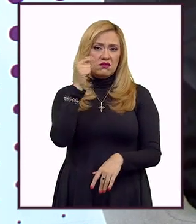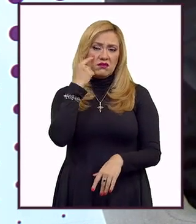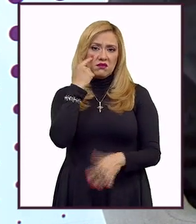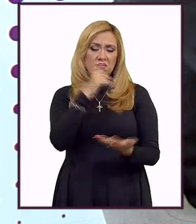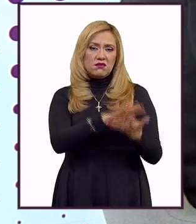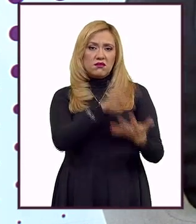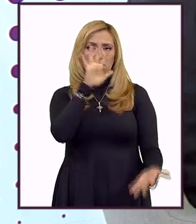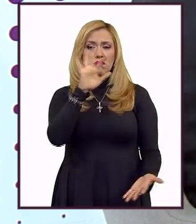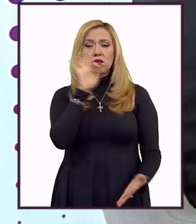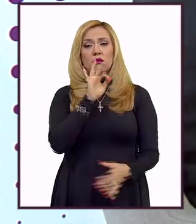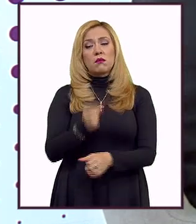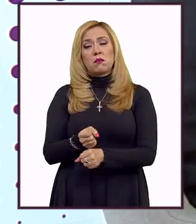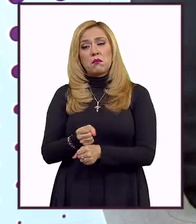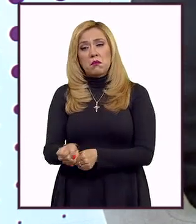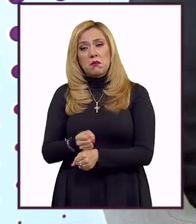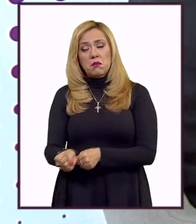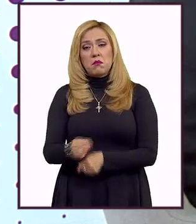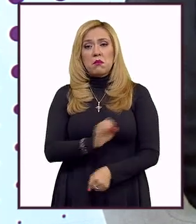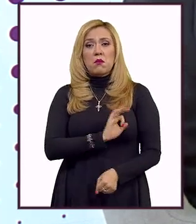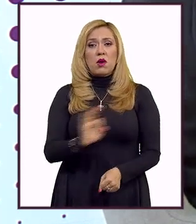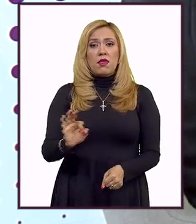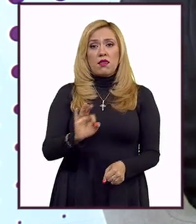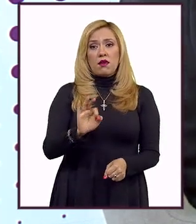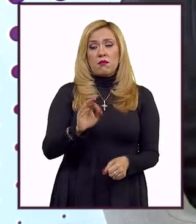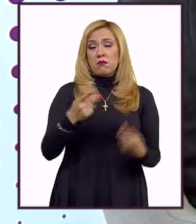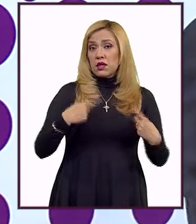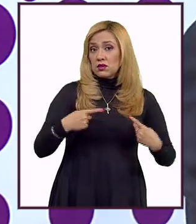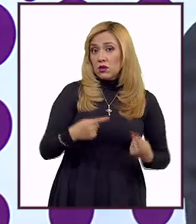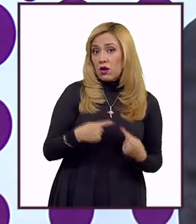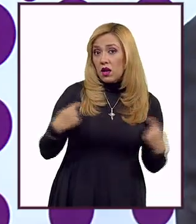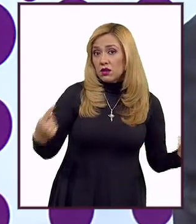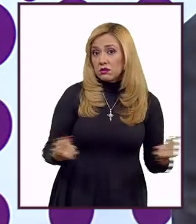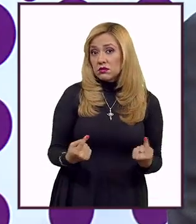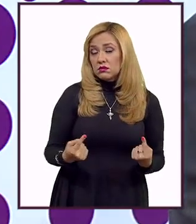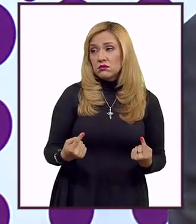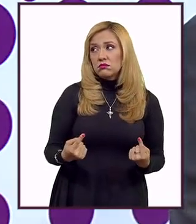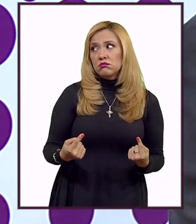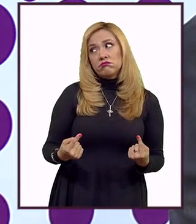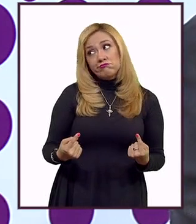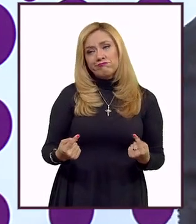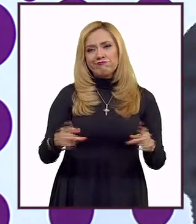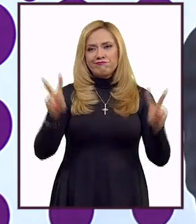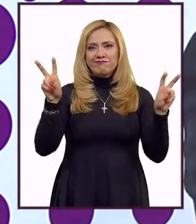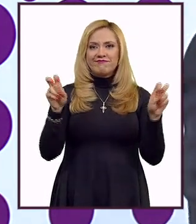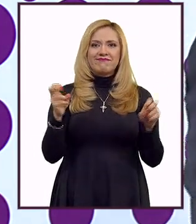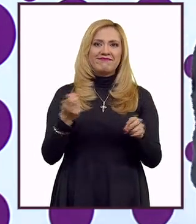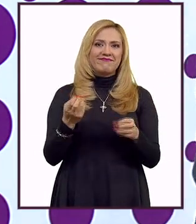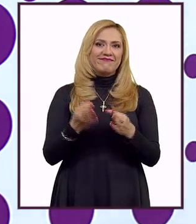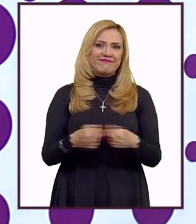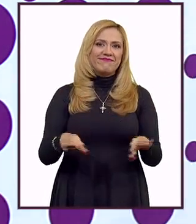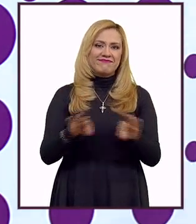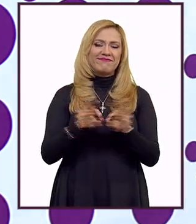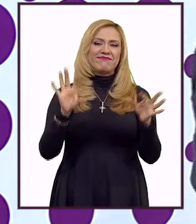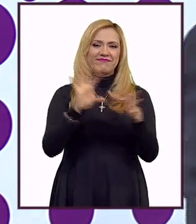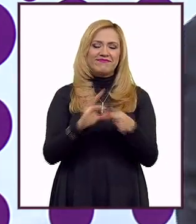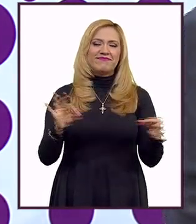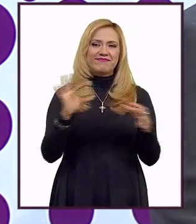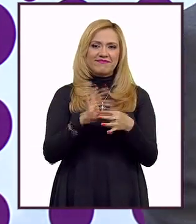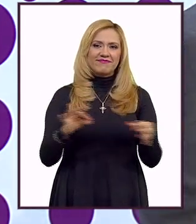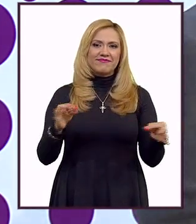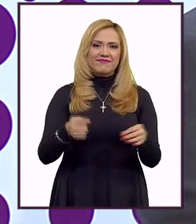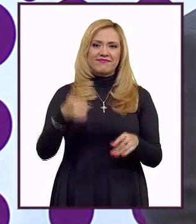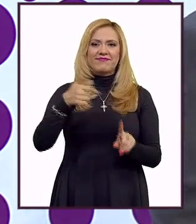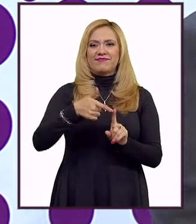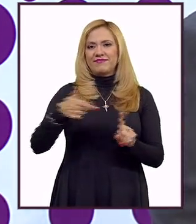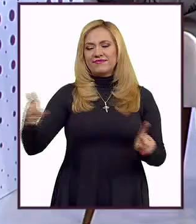pregunta si la tortura puede ser cometida por particulares. Y es un tema interesante también. Un poco para plantear las primeras líneas